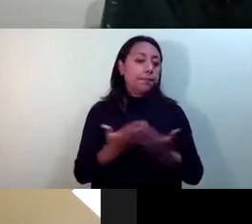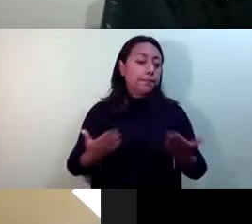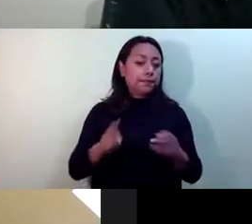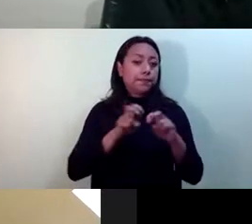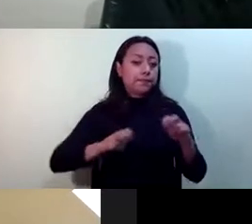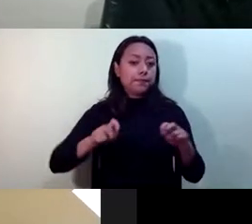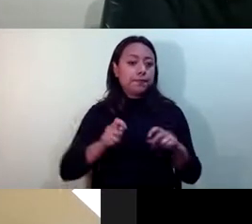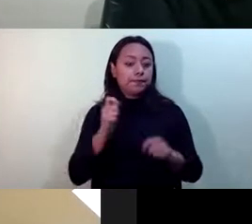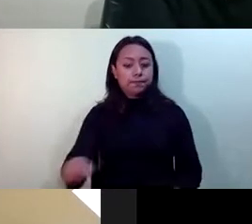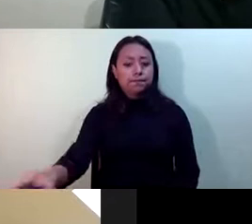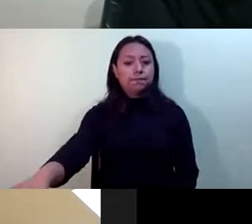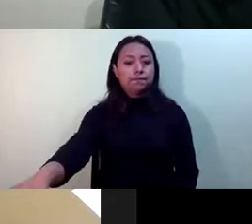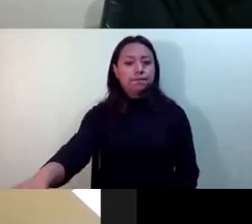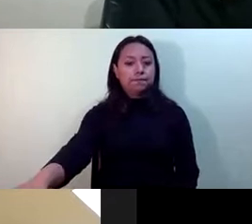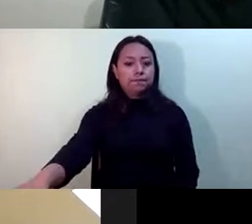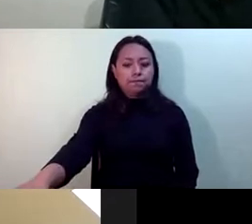de